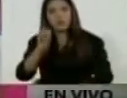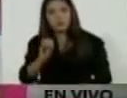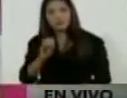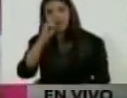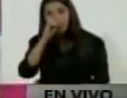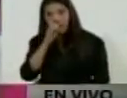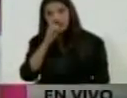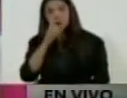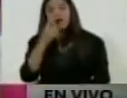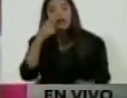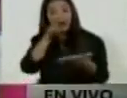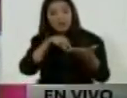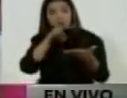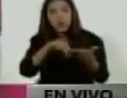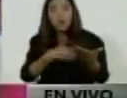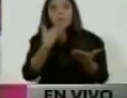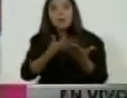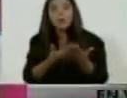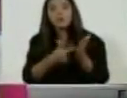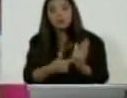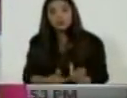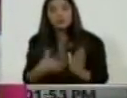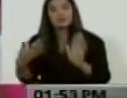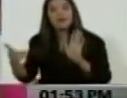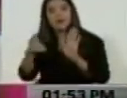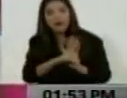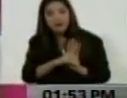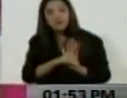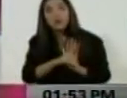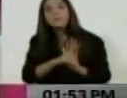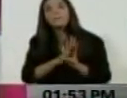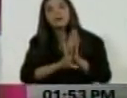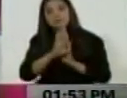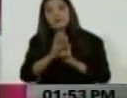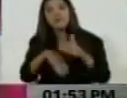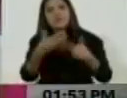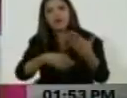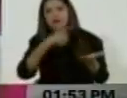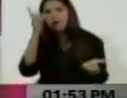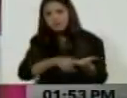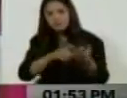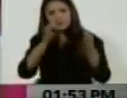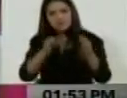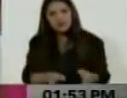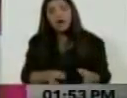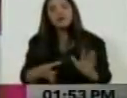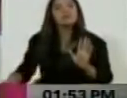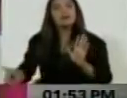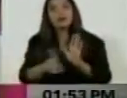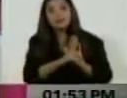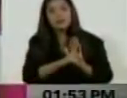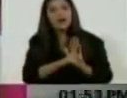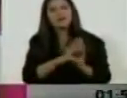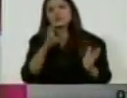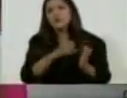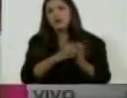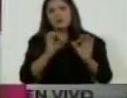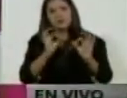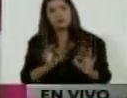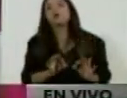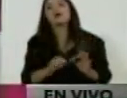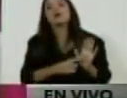Fue quien leyó y propuso el decreto para levantar las garantías y decretar un estado de sitio